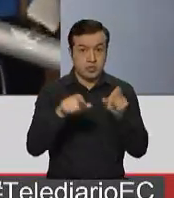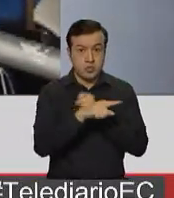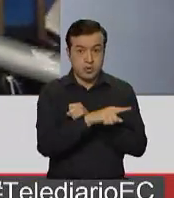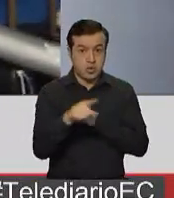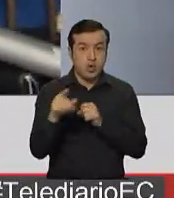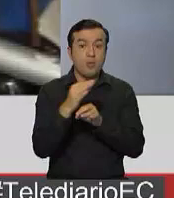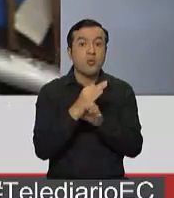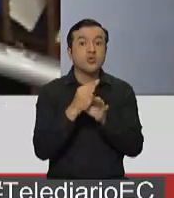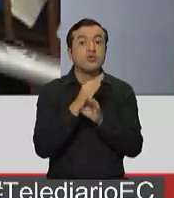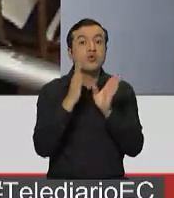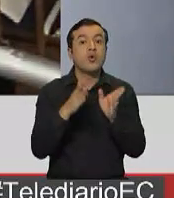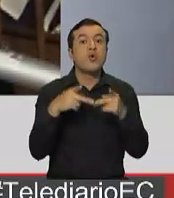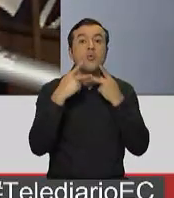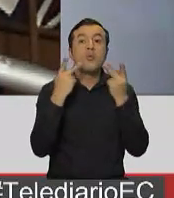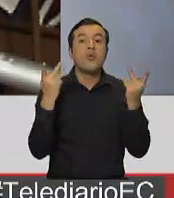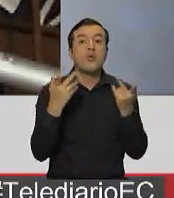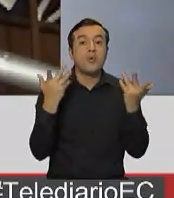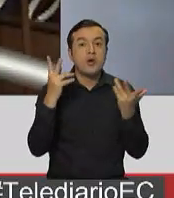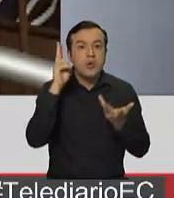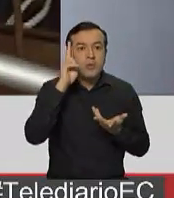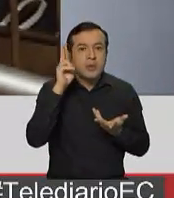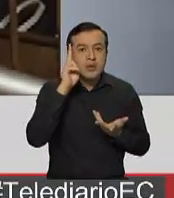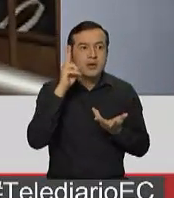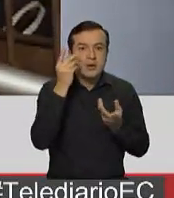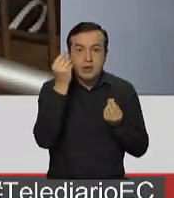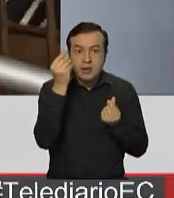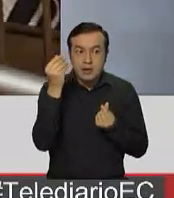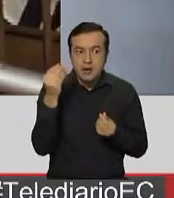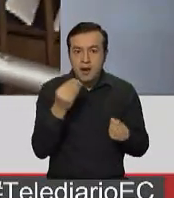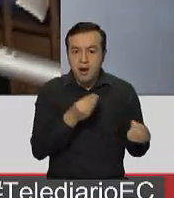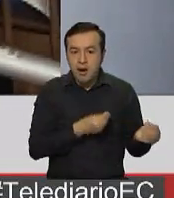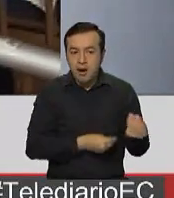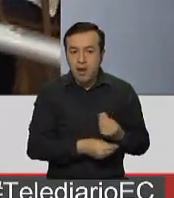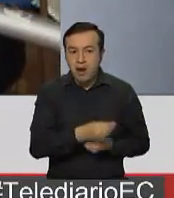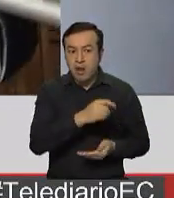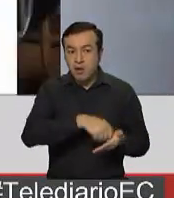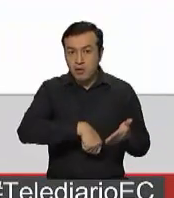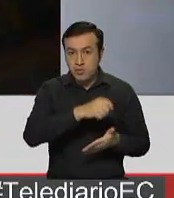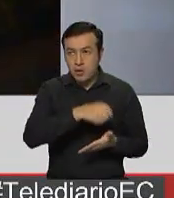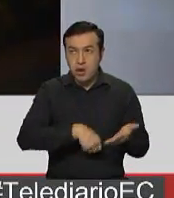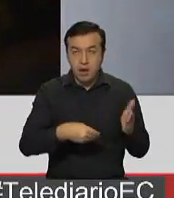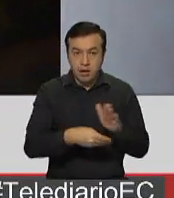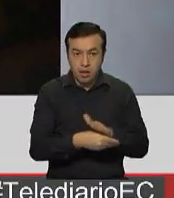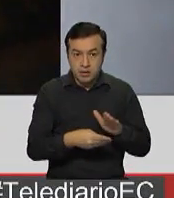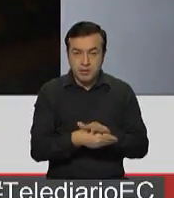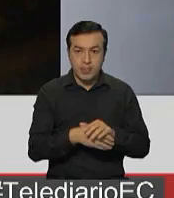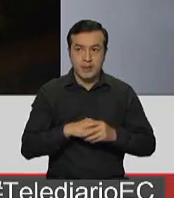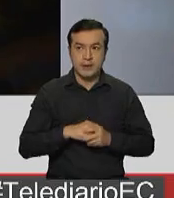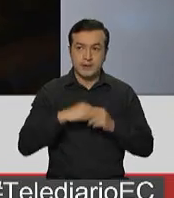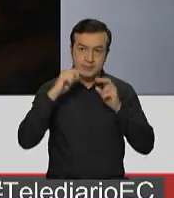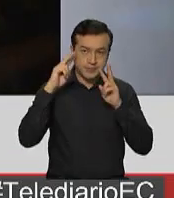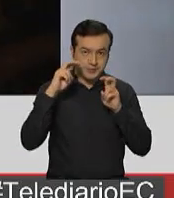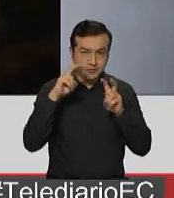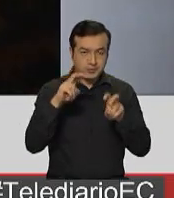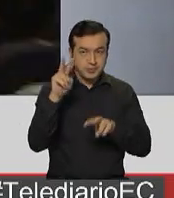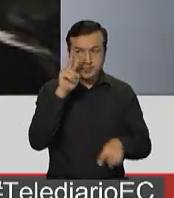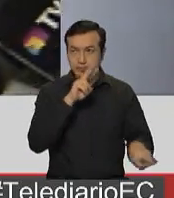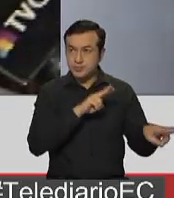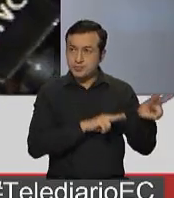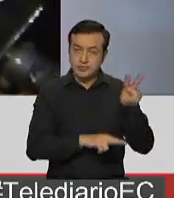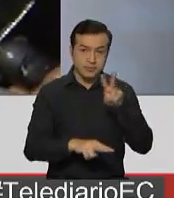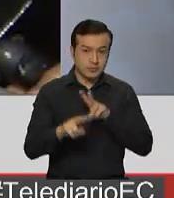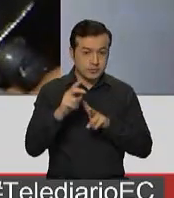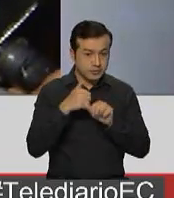funcionarios públicos, que se beneficiaban de dinero al otorgar contratos. La investigación se basa en